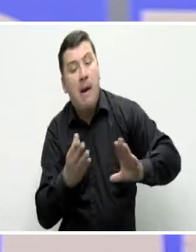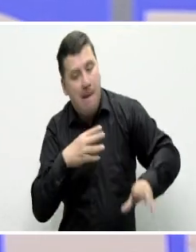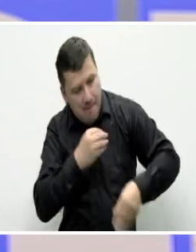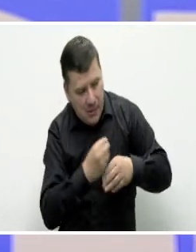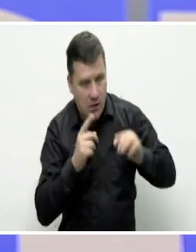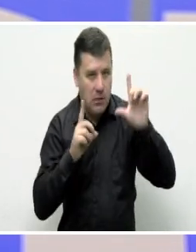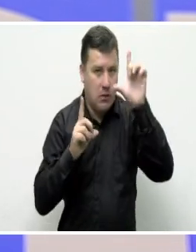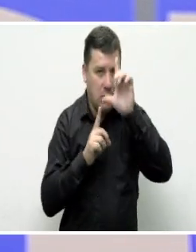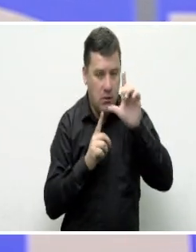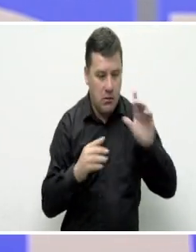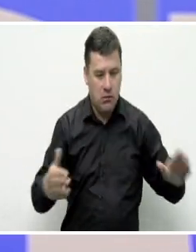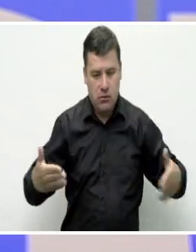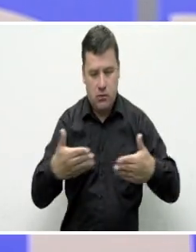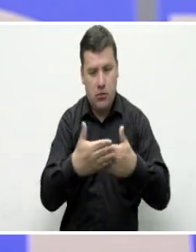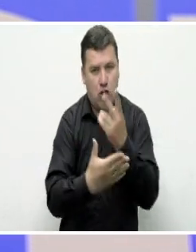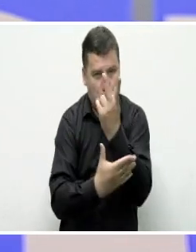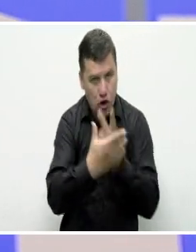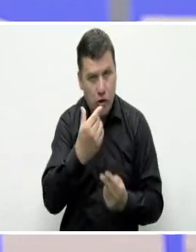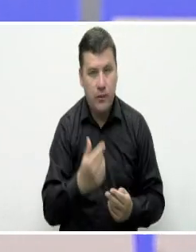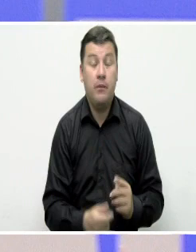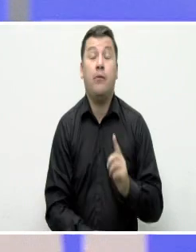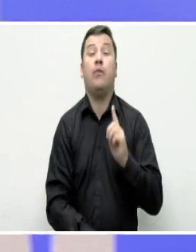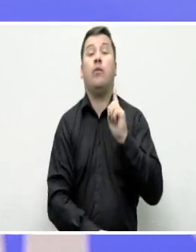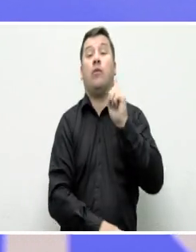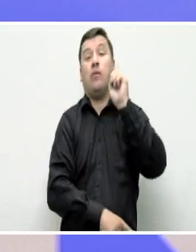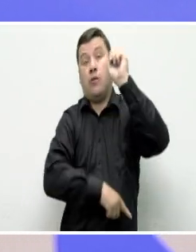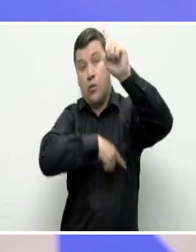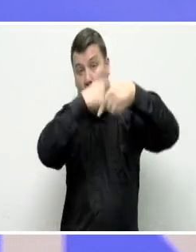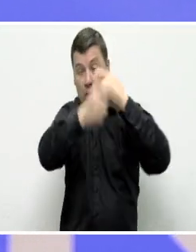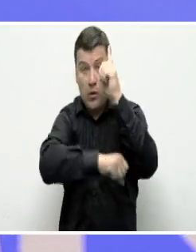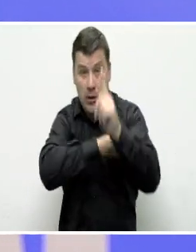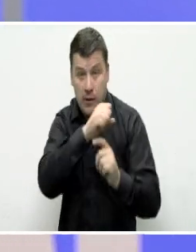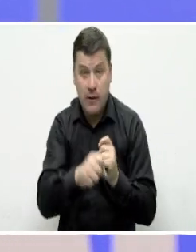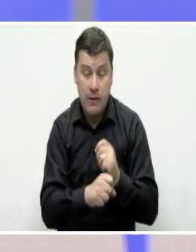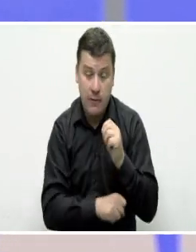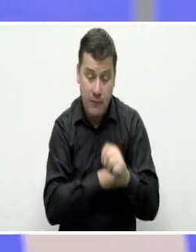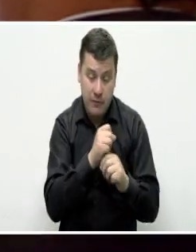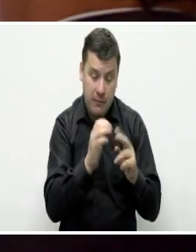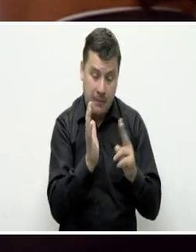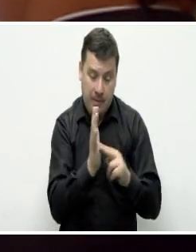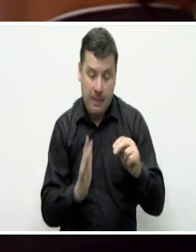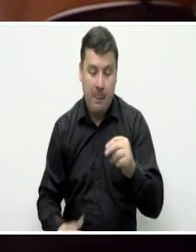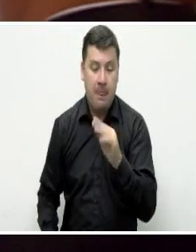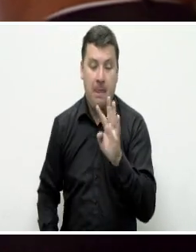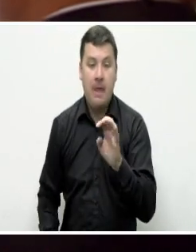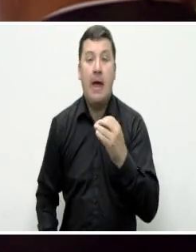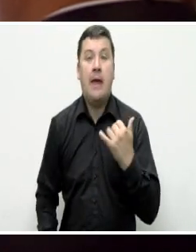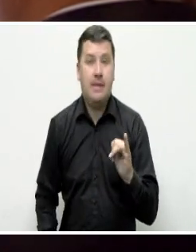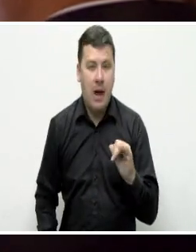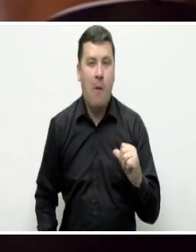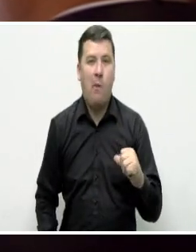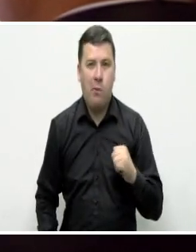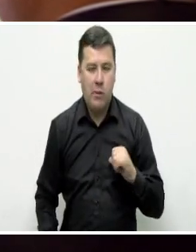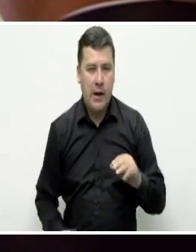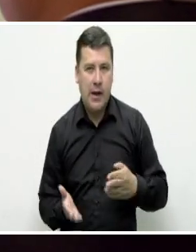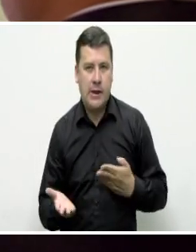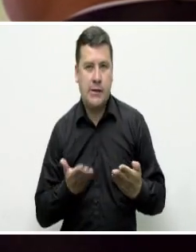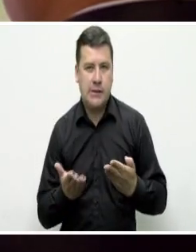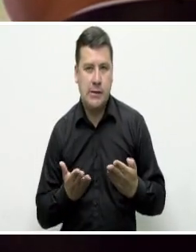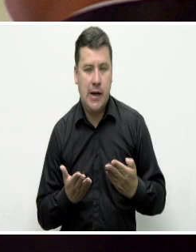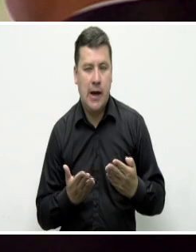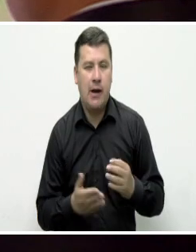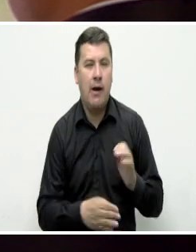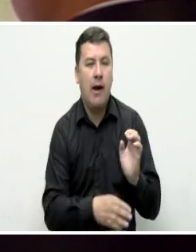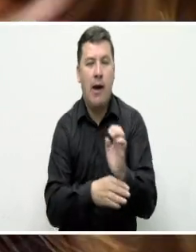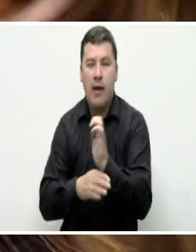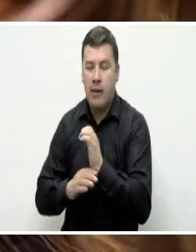forma individual. Para el próximo año, 2019, ya vamos a tener al servicio de entidades